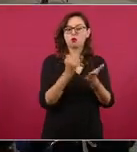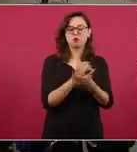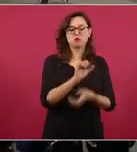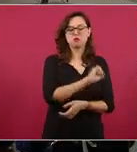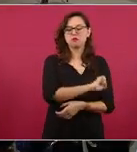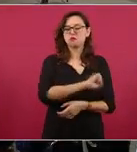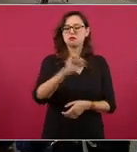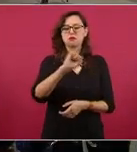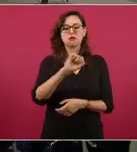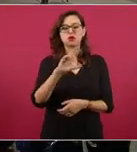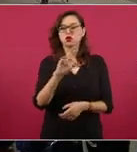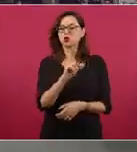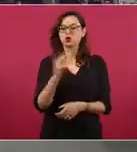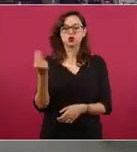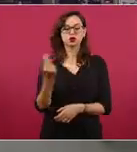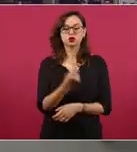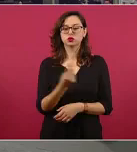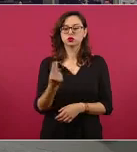todo. Gracias.